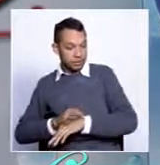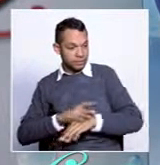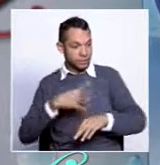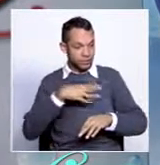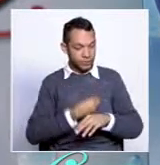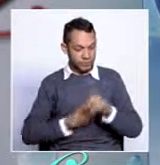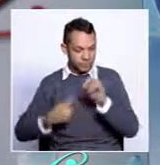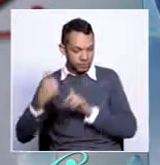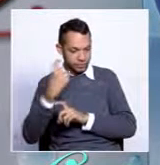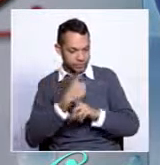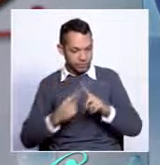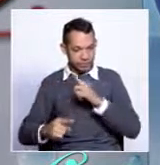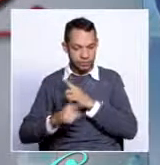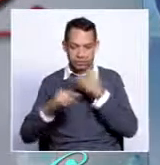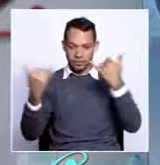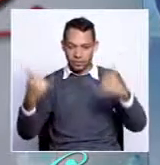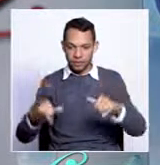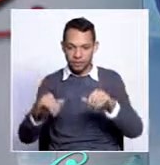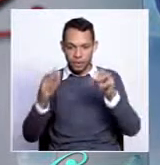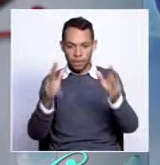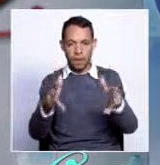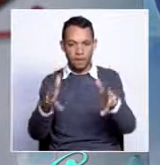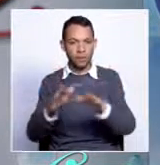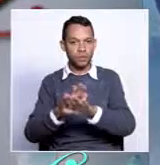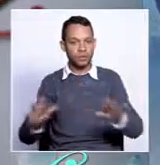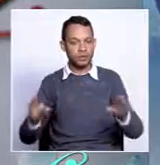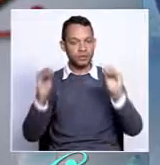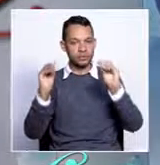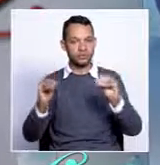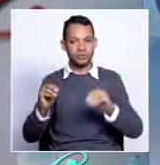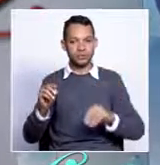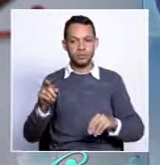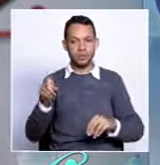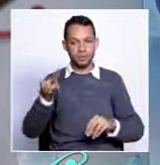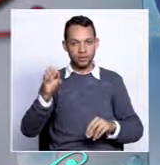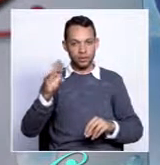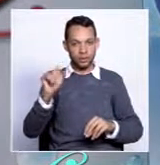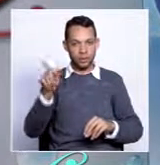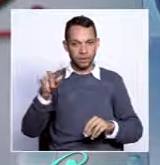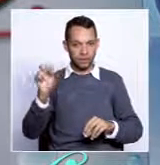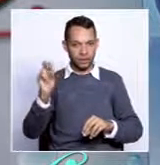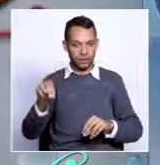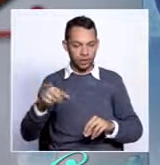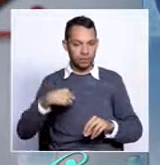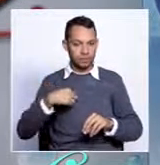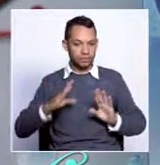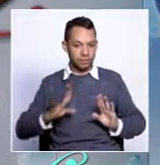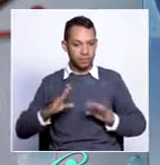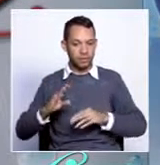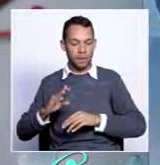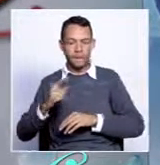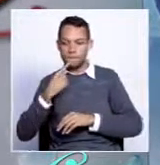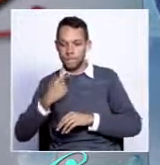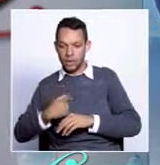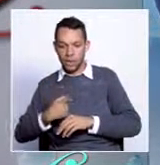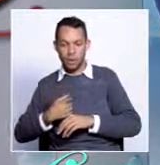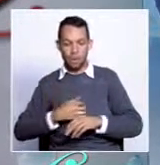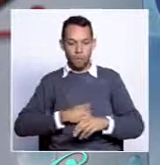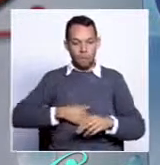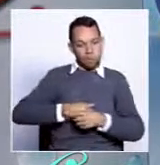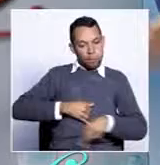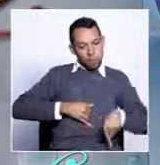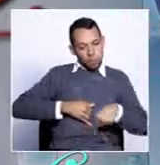pronto nos lleguen a la finalidad que es la de educar entonces hacia no decía no pues estaba en la galería y me decía que el colon